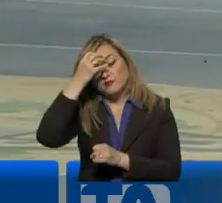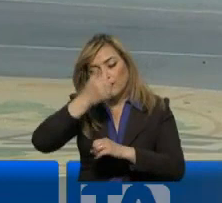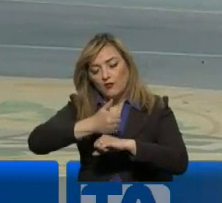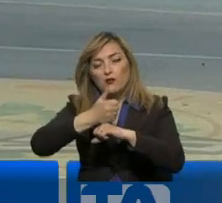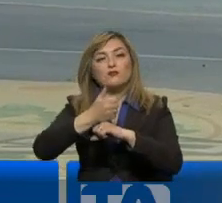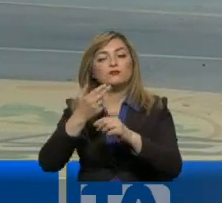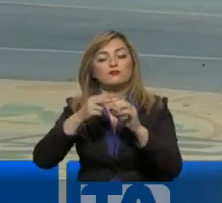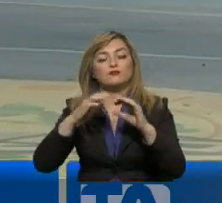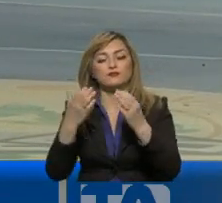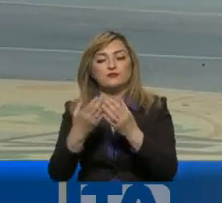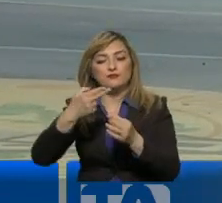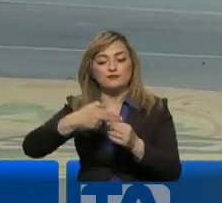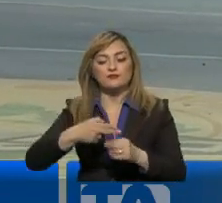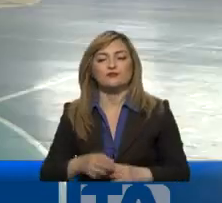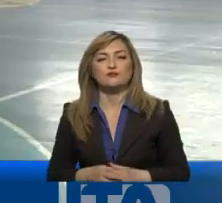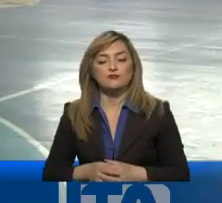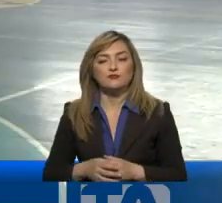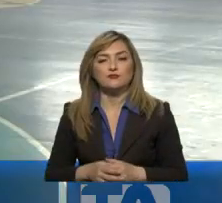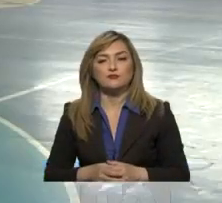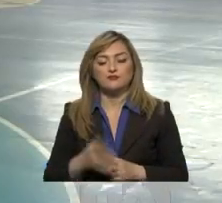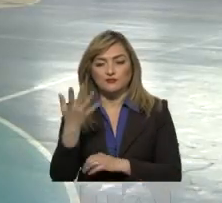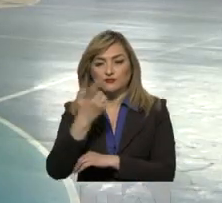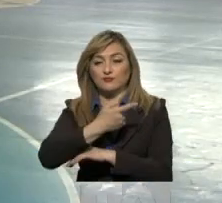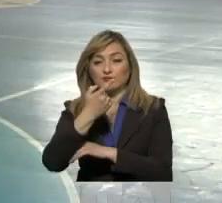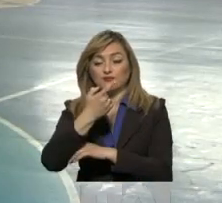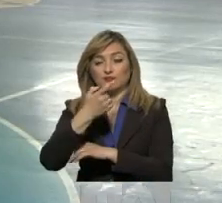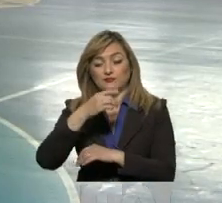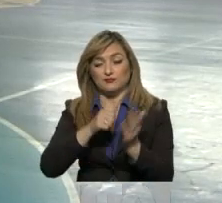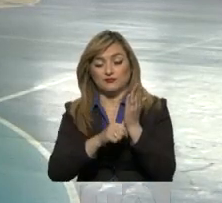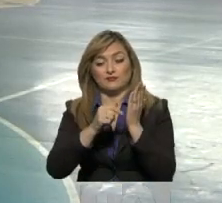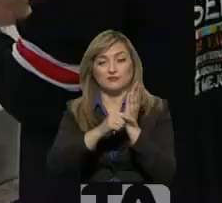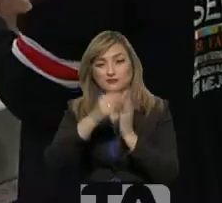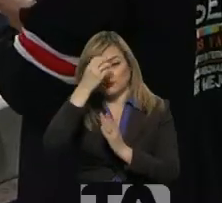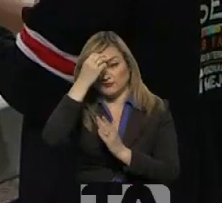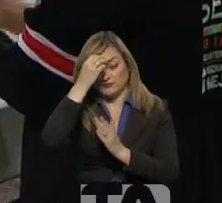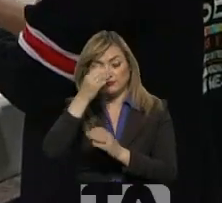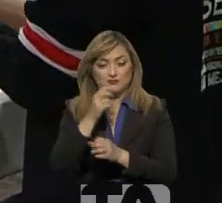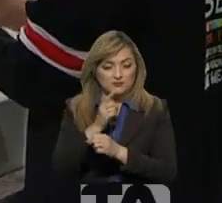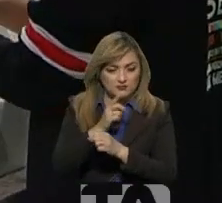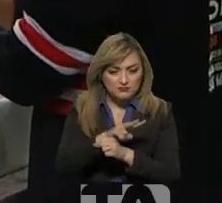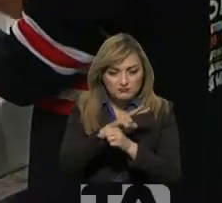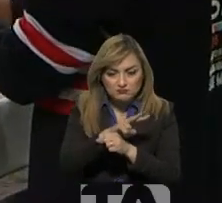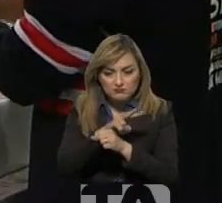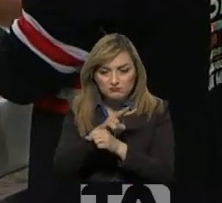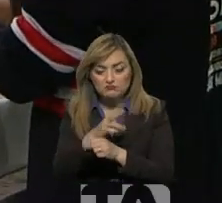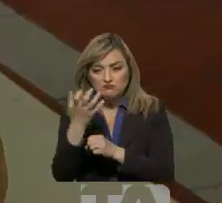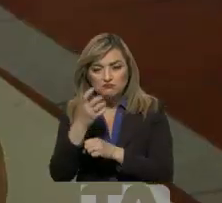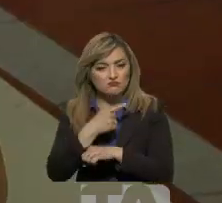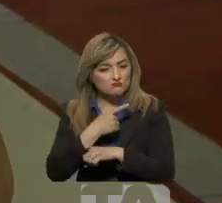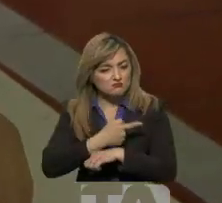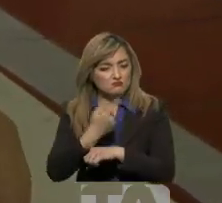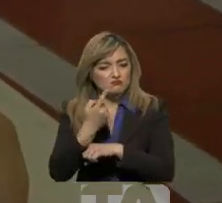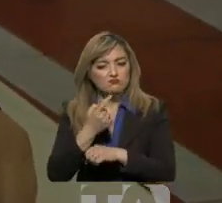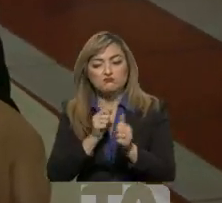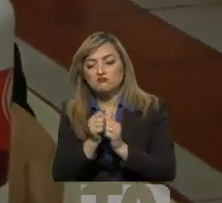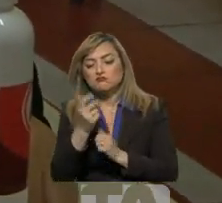para retornar a clases presenciales. Cada 15 días recibirá la visita de las autoridades para verificar que se mantengan los protocolos y que